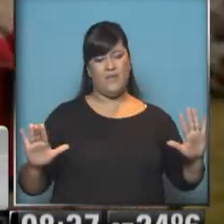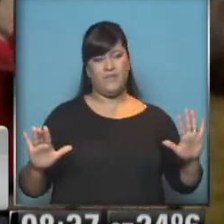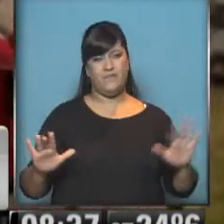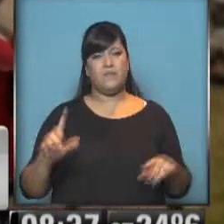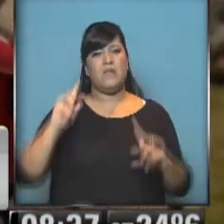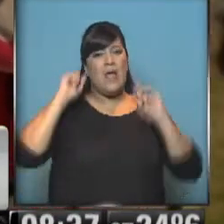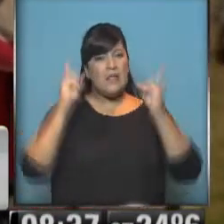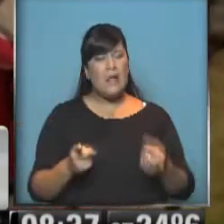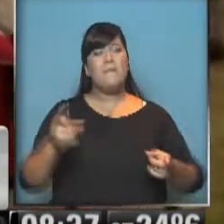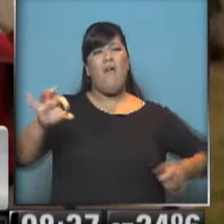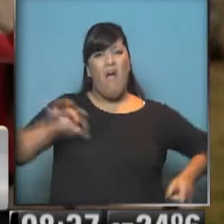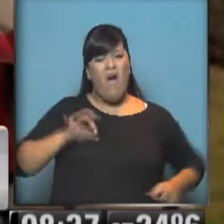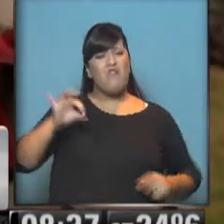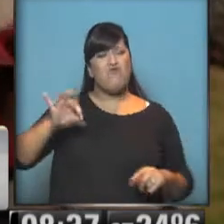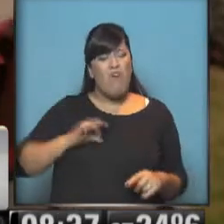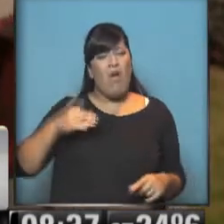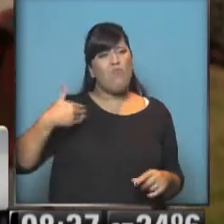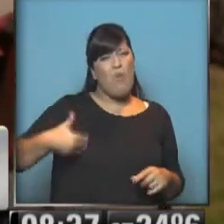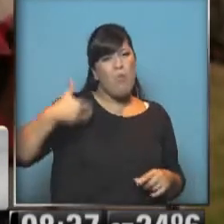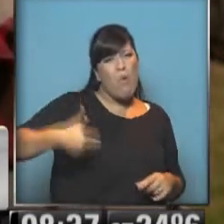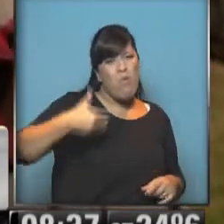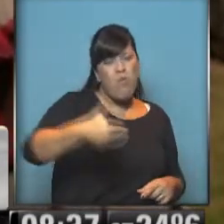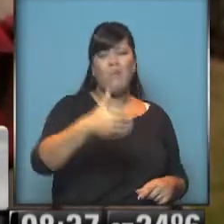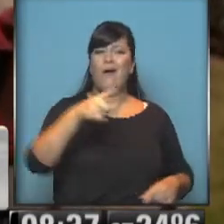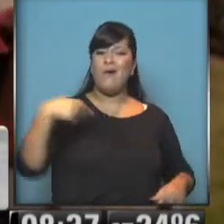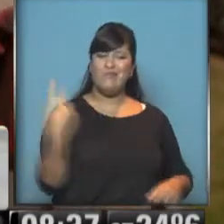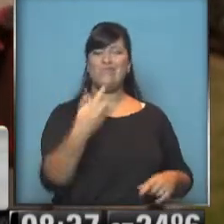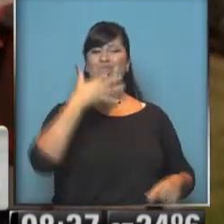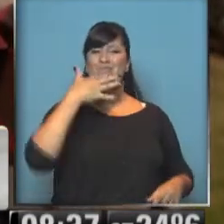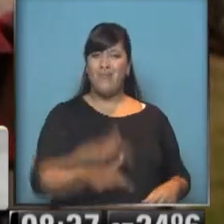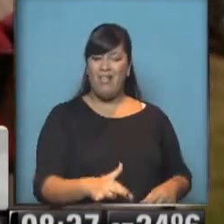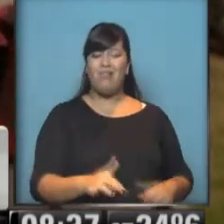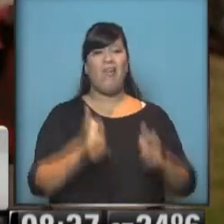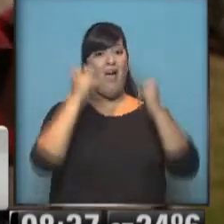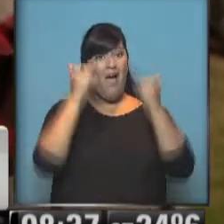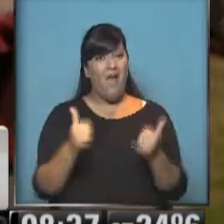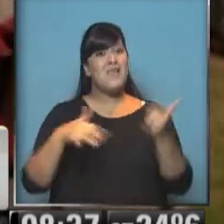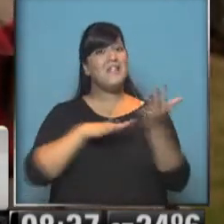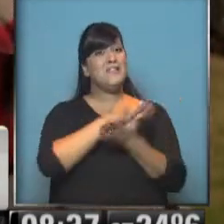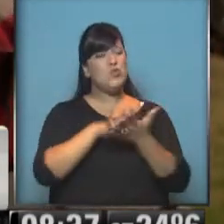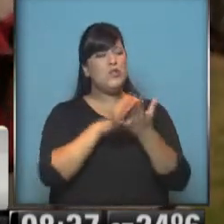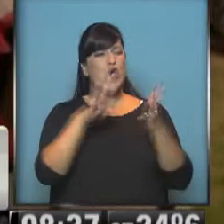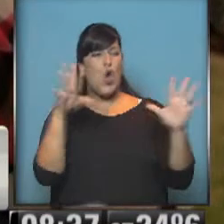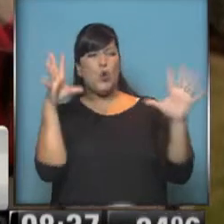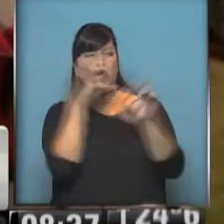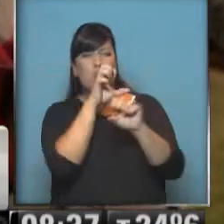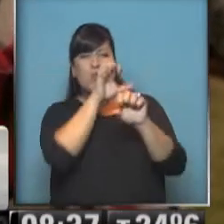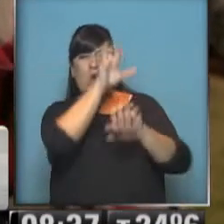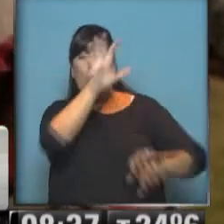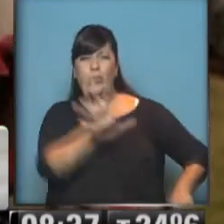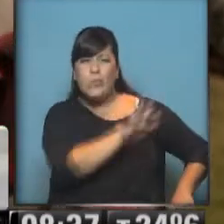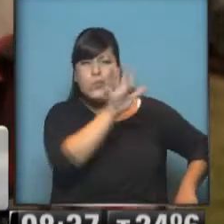También el paso de los años te hace comprender que hay situaciones oscuras,